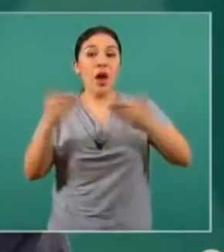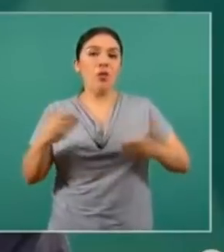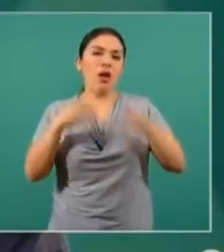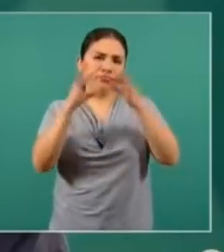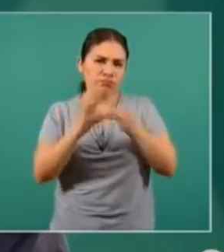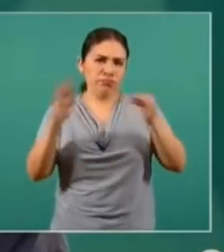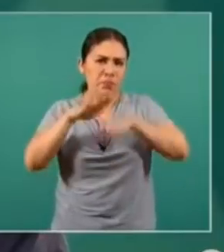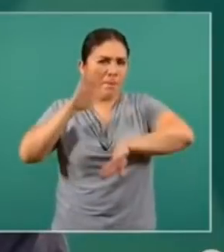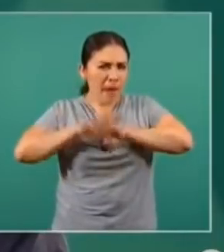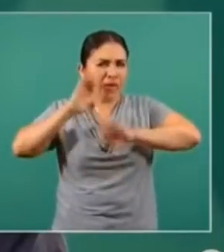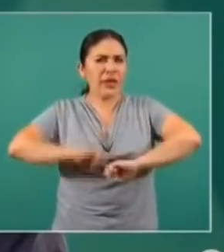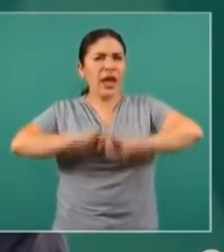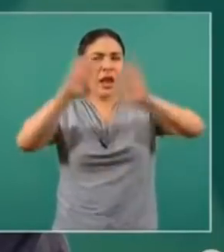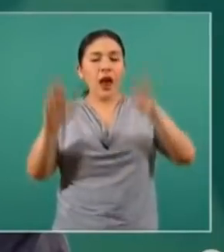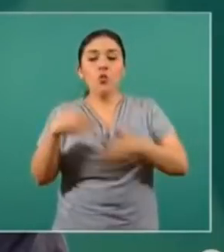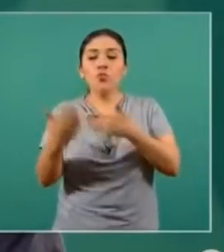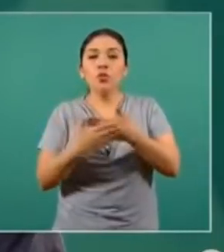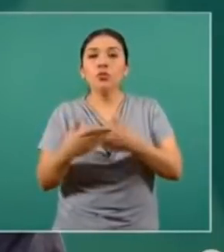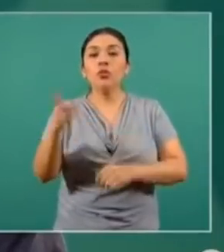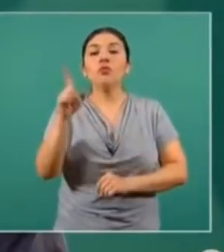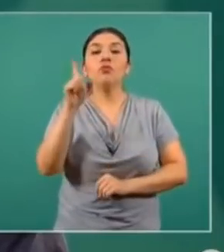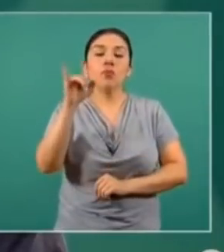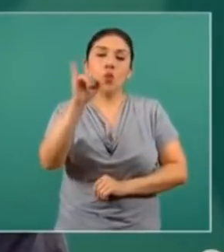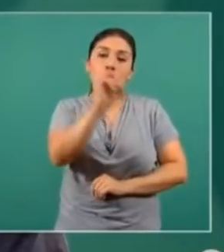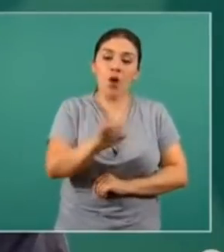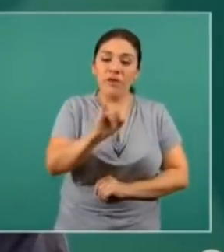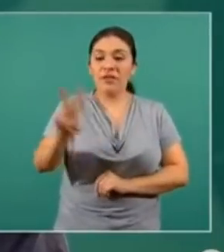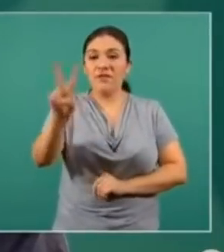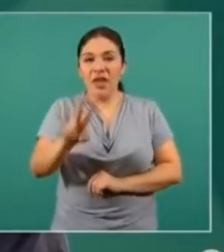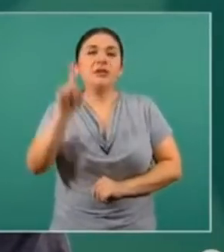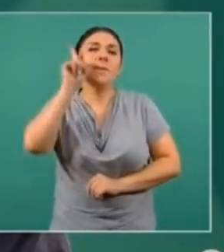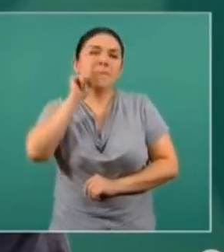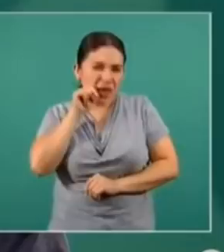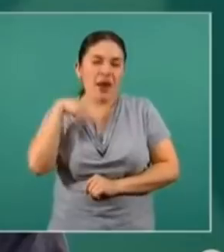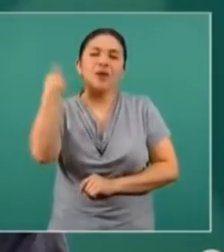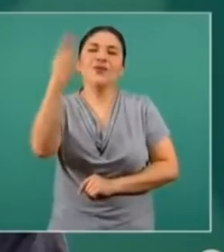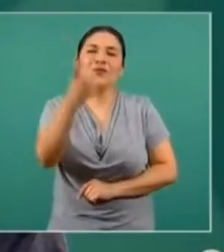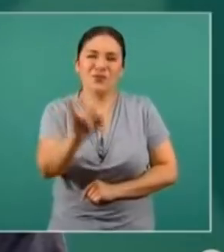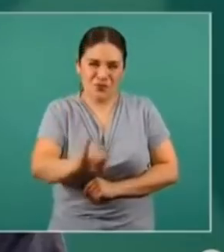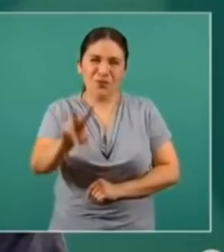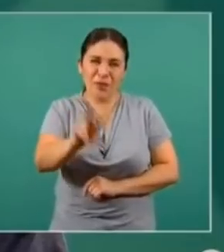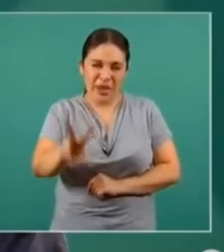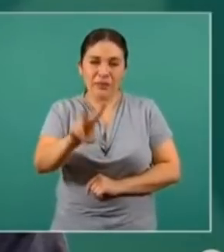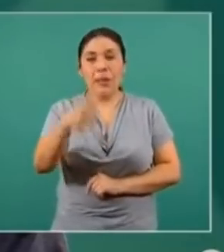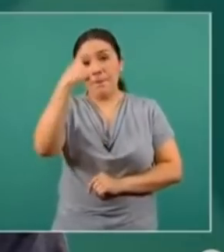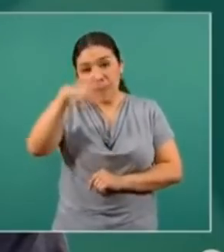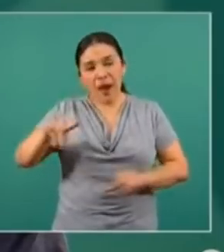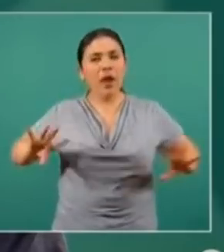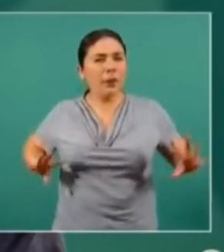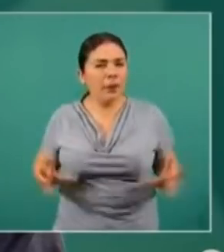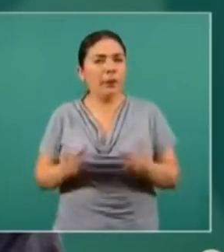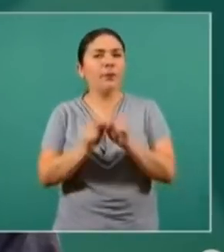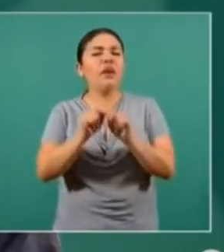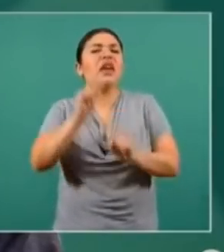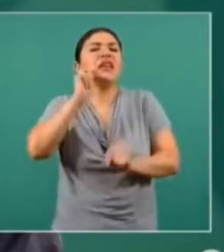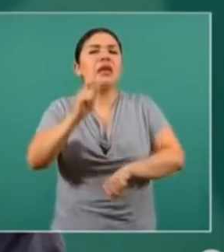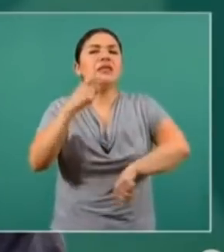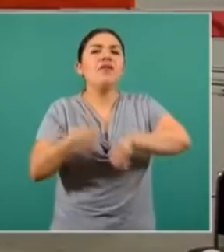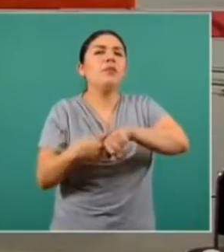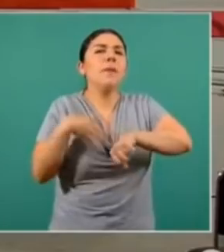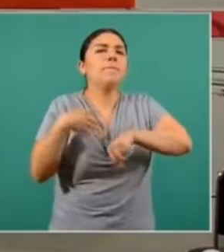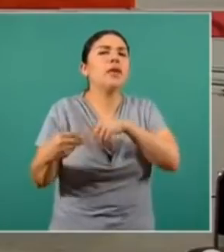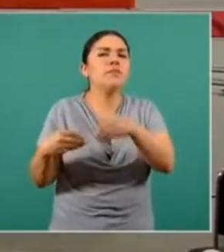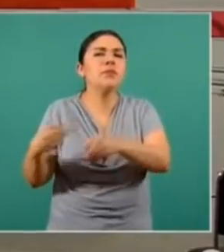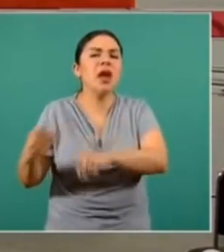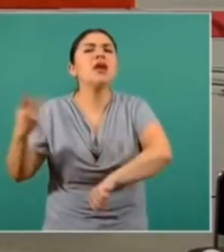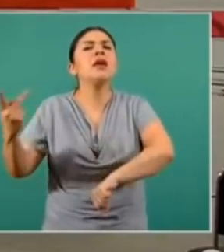de manera detallada el jueves y el viernes, mañana y pasado mañana, en donde vamos a hacer una recapitulación de la epidemia, de lo